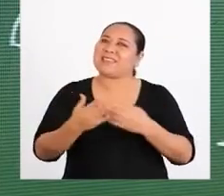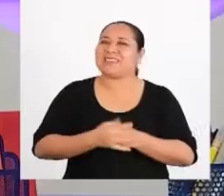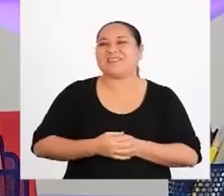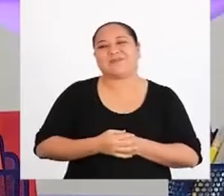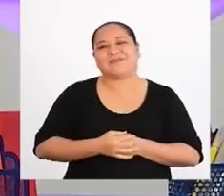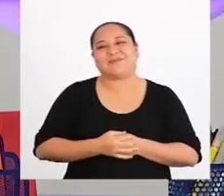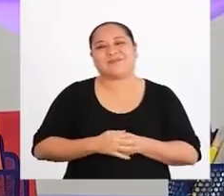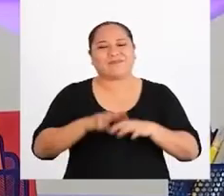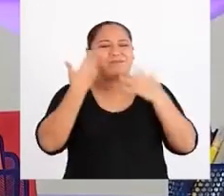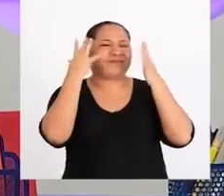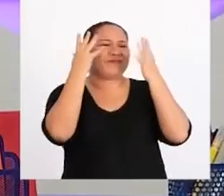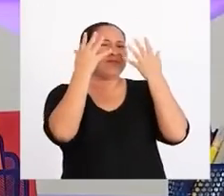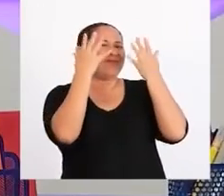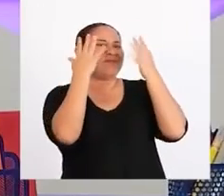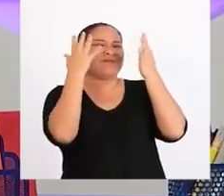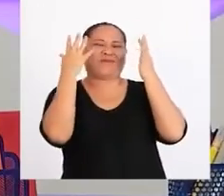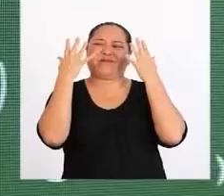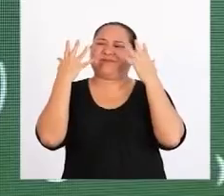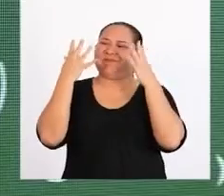¡Gracias!